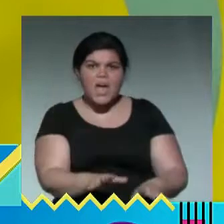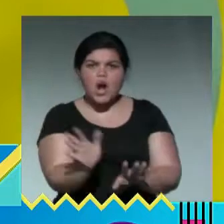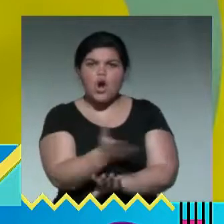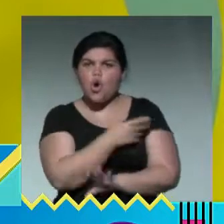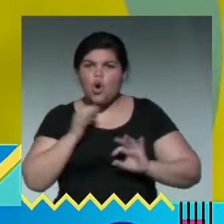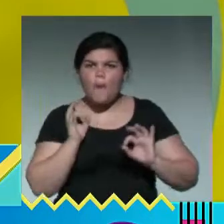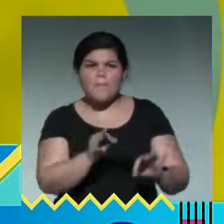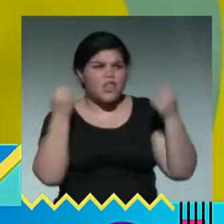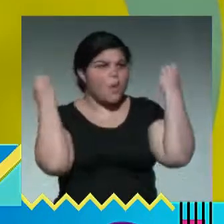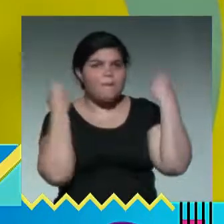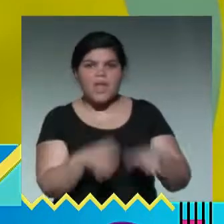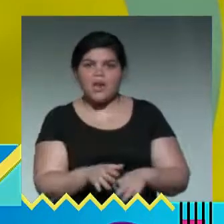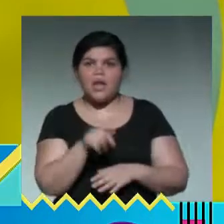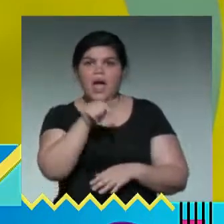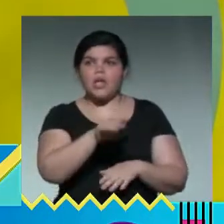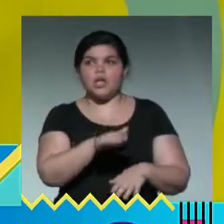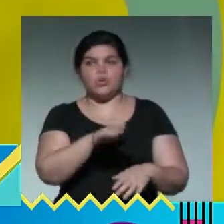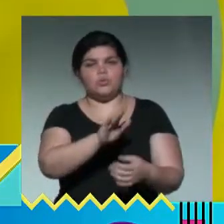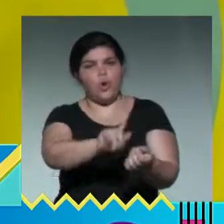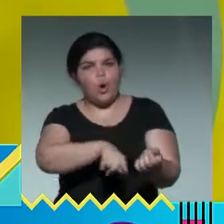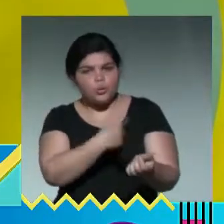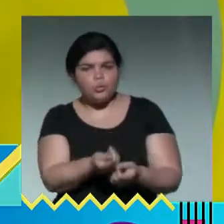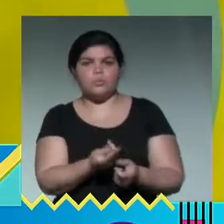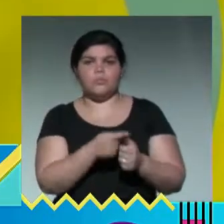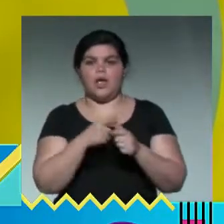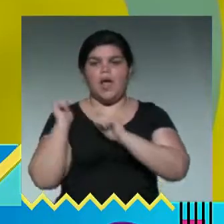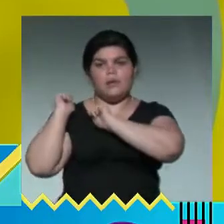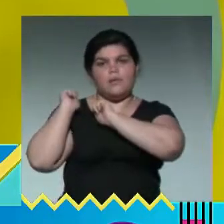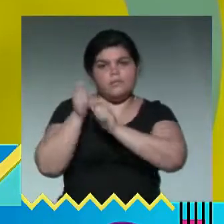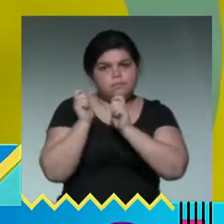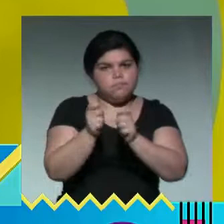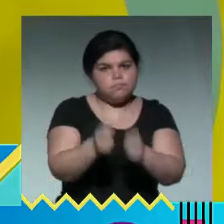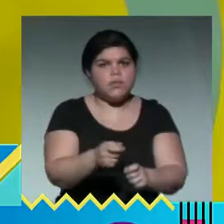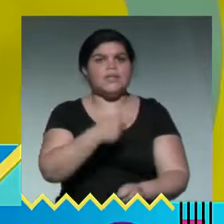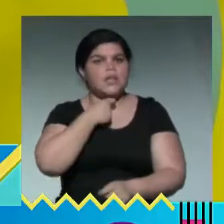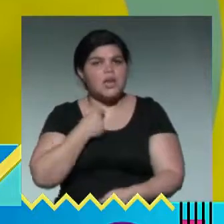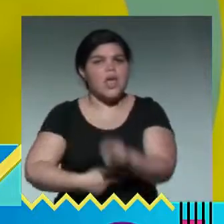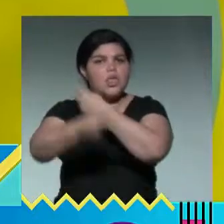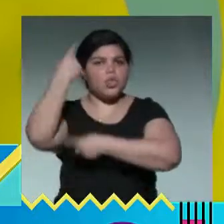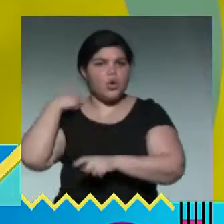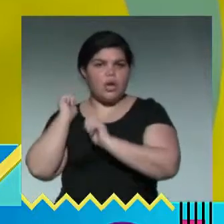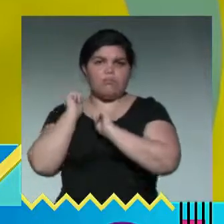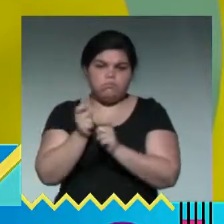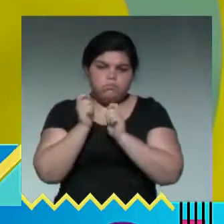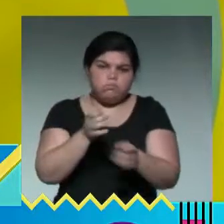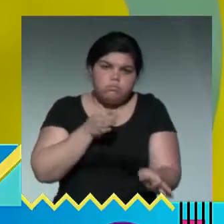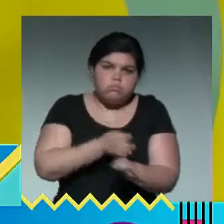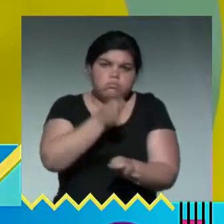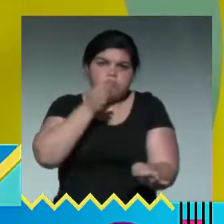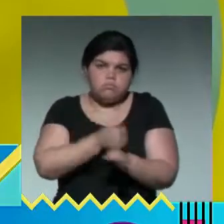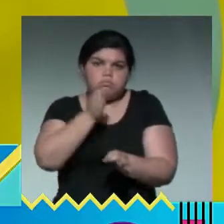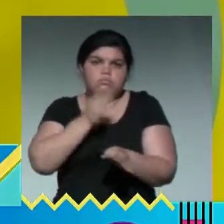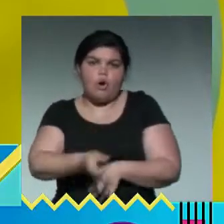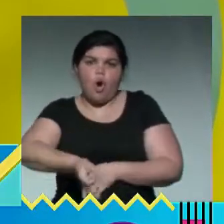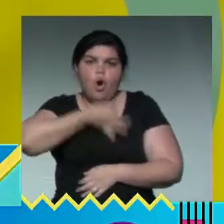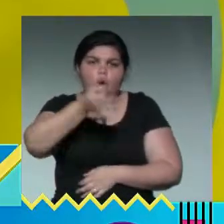mantuvieron a través de sus costumbres ancestrales, a través de sus generaciones, trataron de mantener su historia a través de la transmisión oral, pero